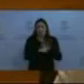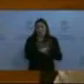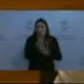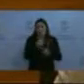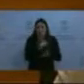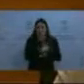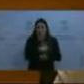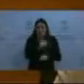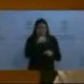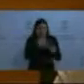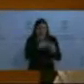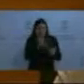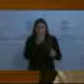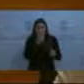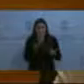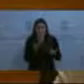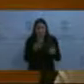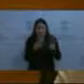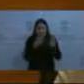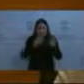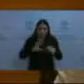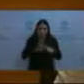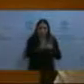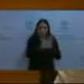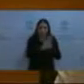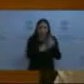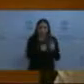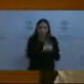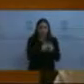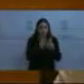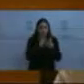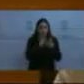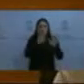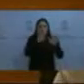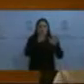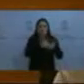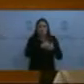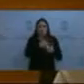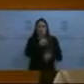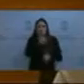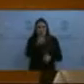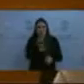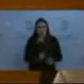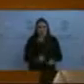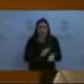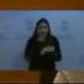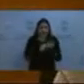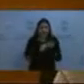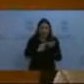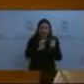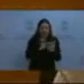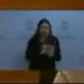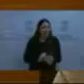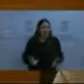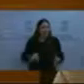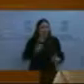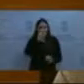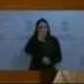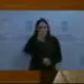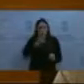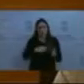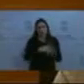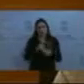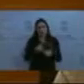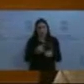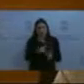dependencia se pone de manifiesto con una cantidad: 9 millones de euros, que dejaron sin gastar en 2016. Los socialistas,